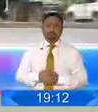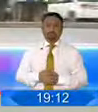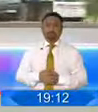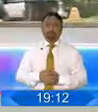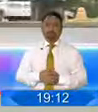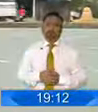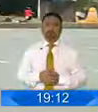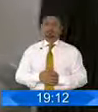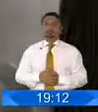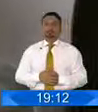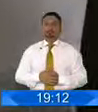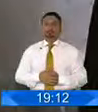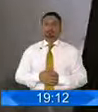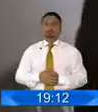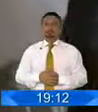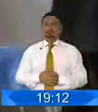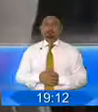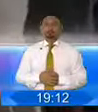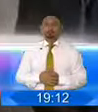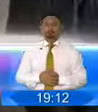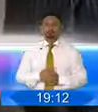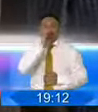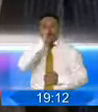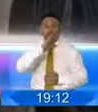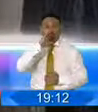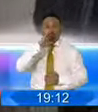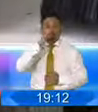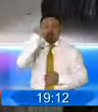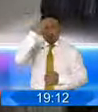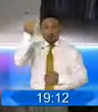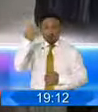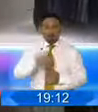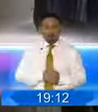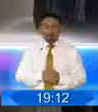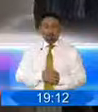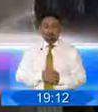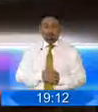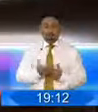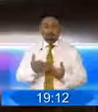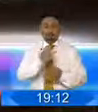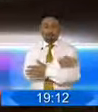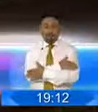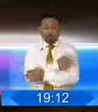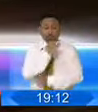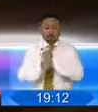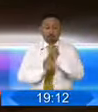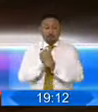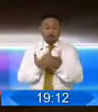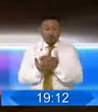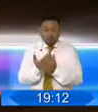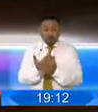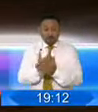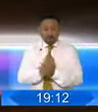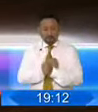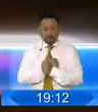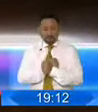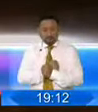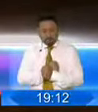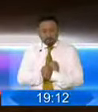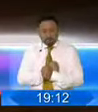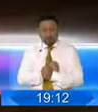Simón Bolívar. Difícilmente podrán olvidar lo que pasó. El abrazo de Año Nuevo para ellos fue el abrazo de pésame, de solidaridad.